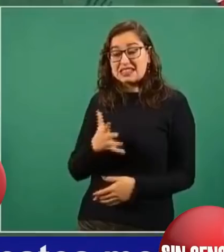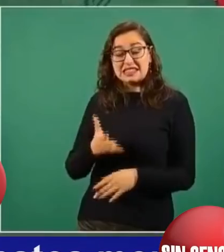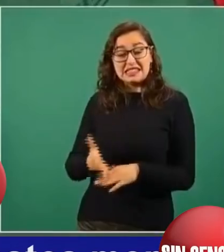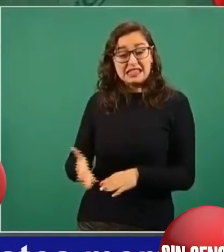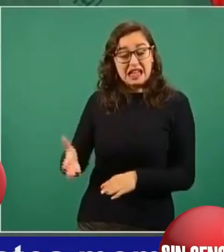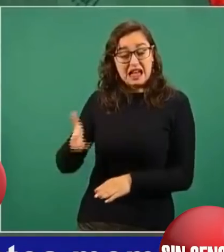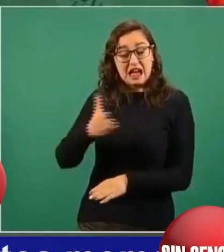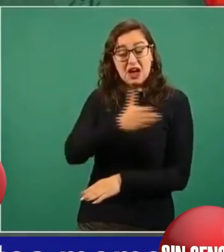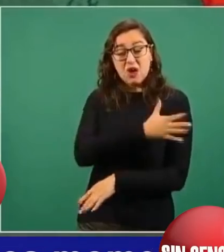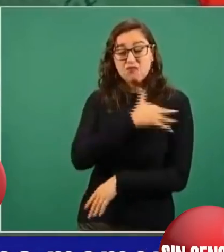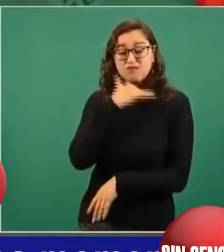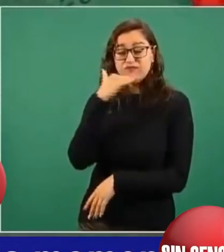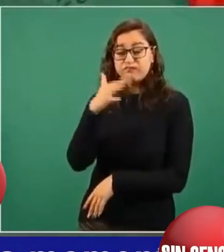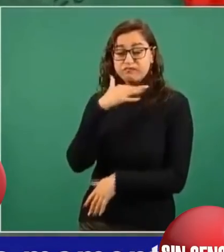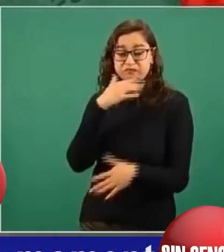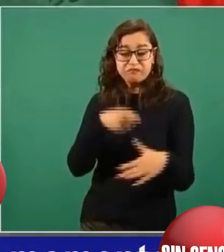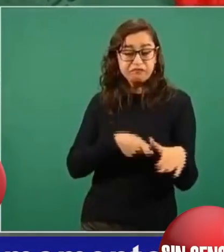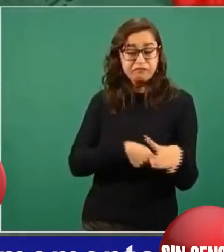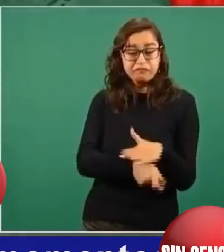se extendió